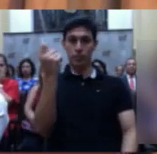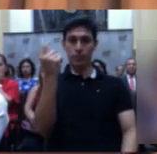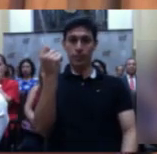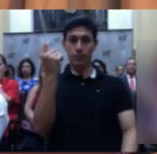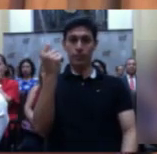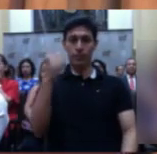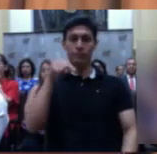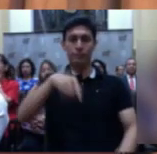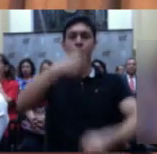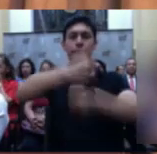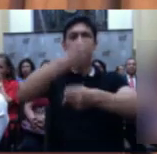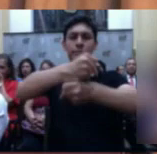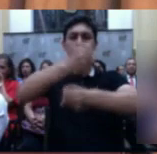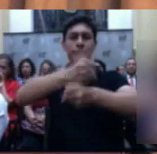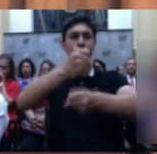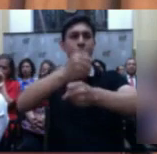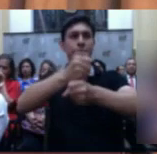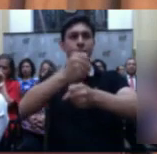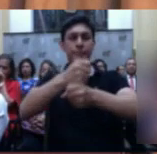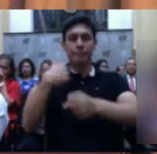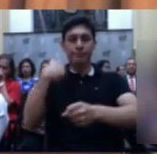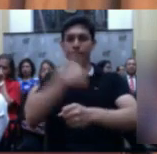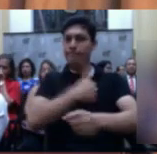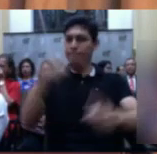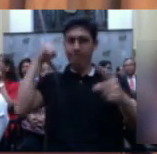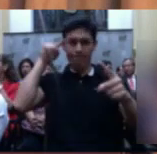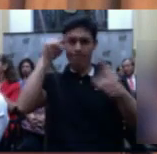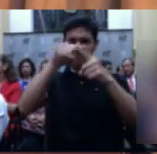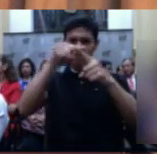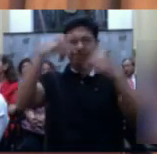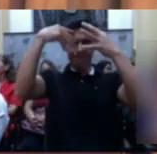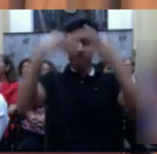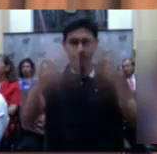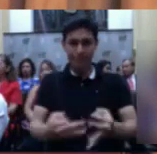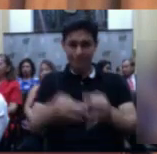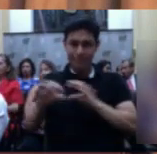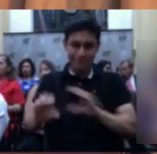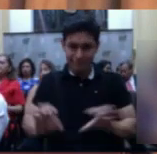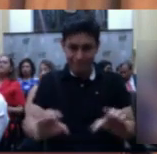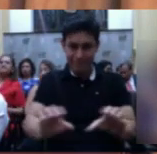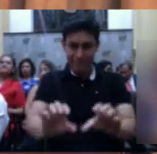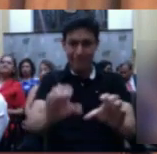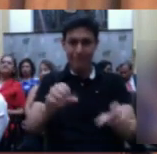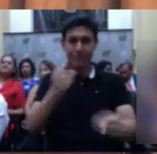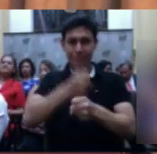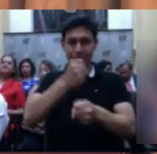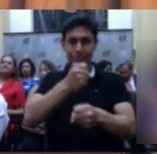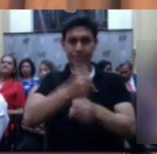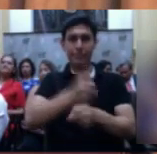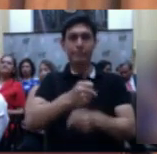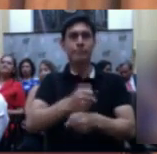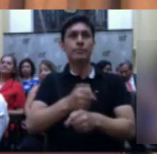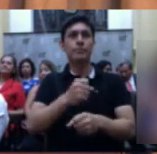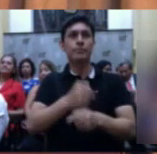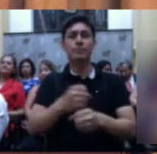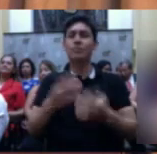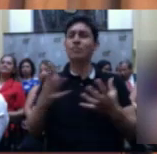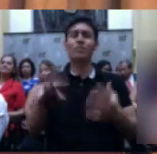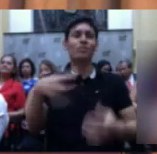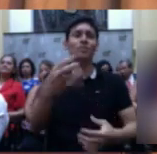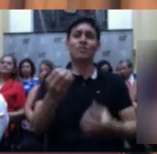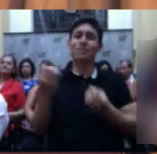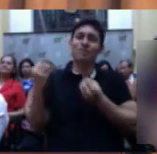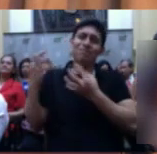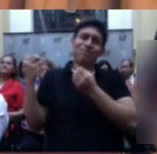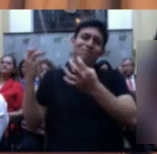todo es una obra que nos propusimos realizar desde el inicio de nuestra gestión y que tras varios años